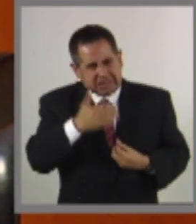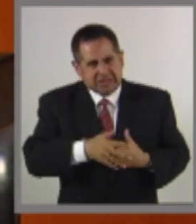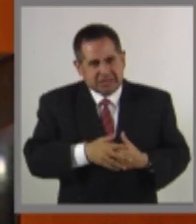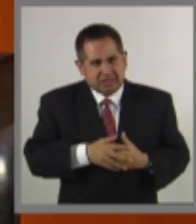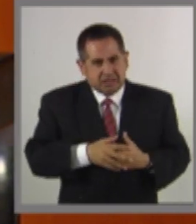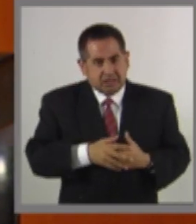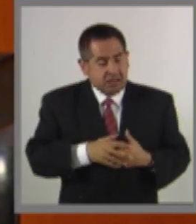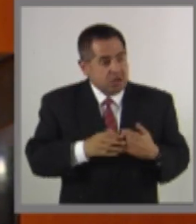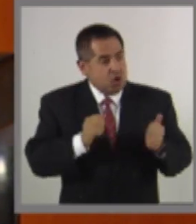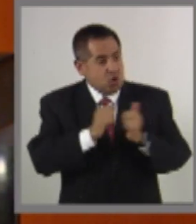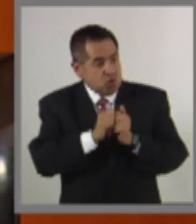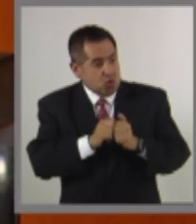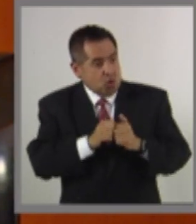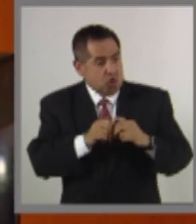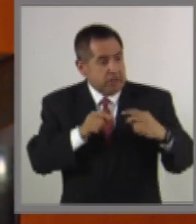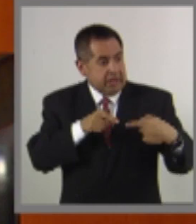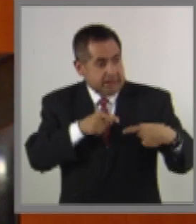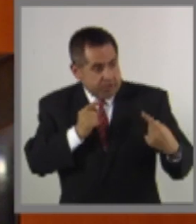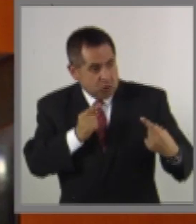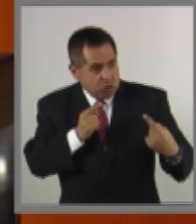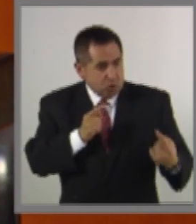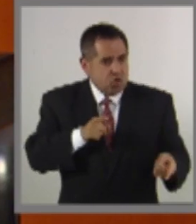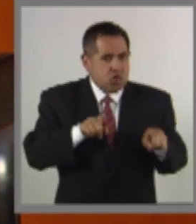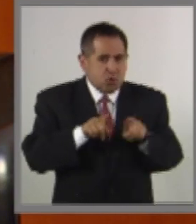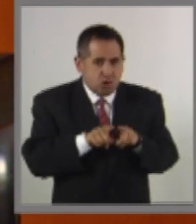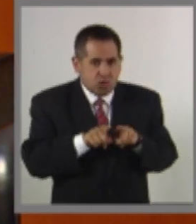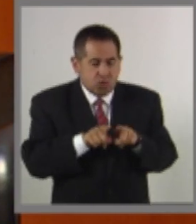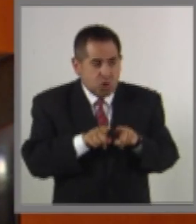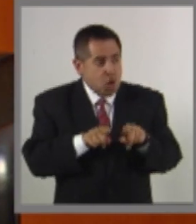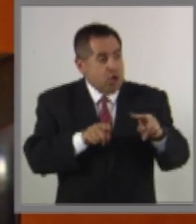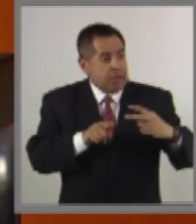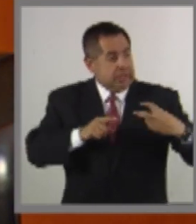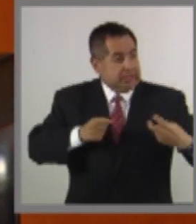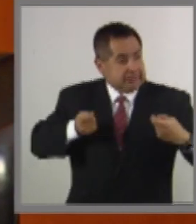lado, de este lado, en la presidencia del Senado